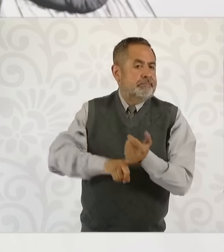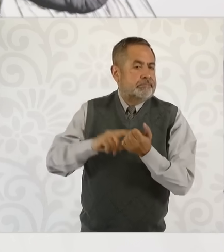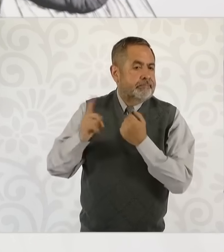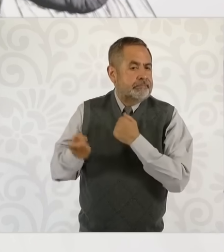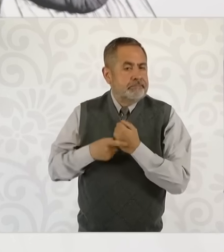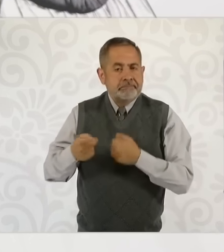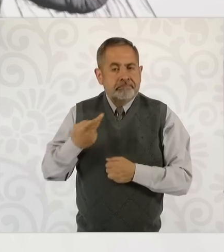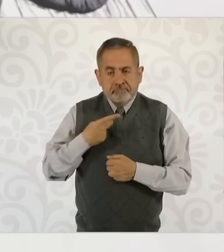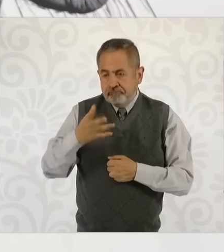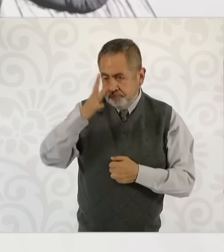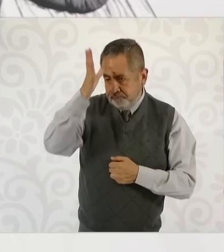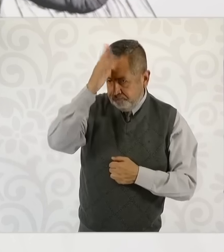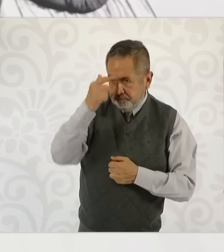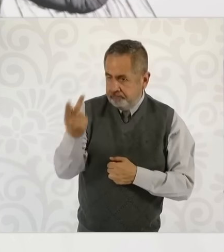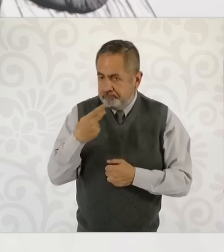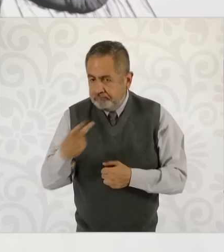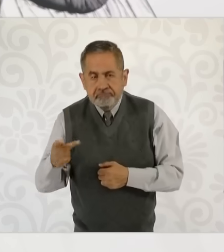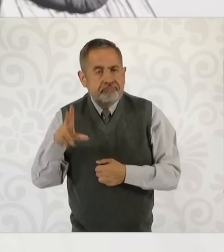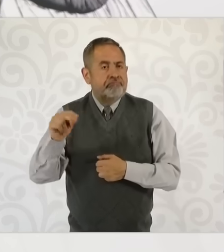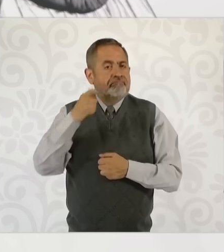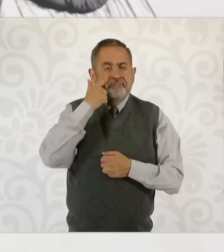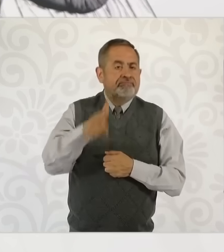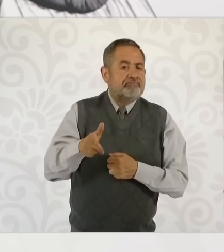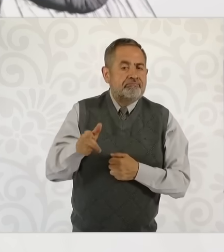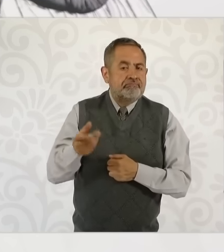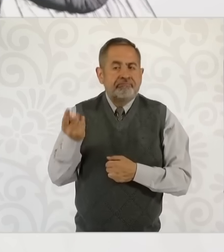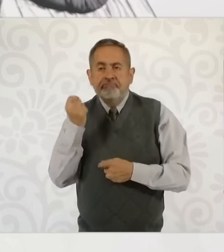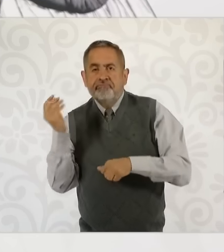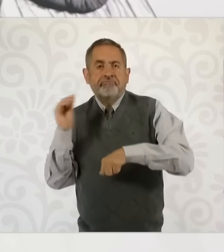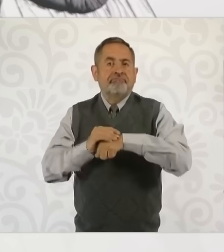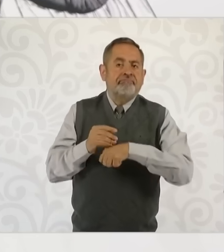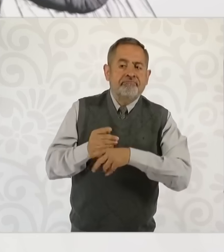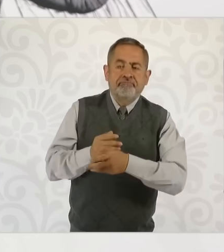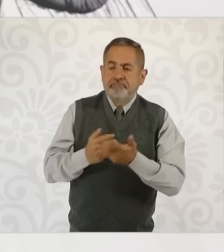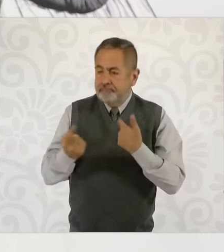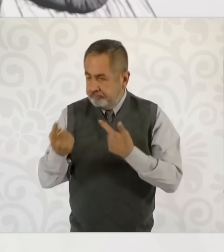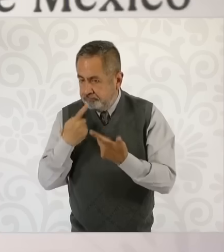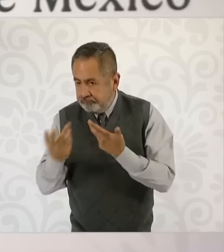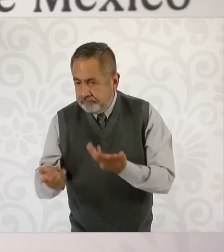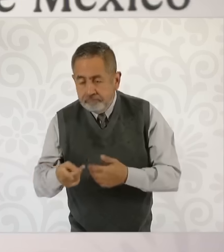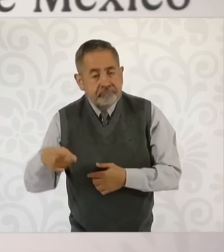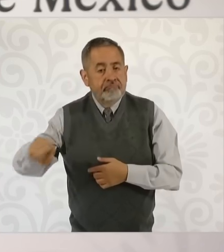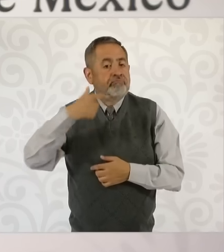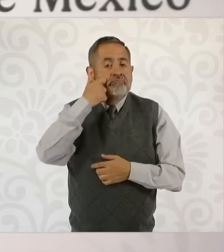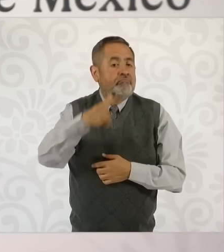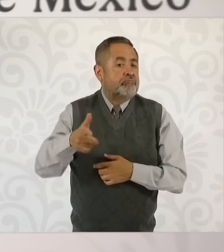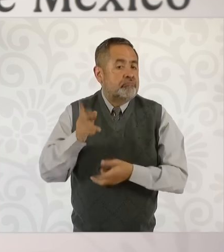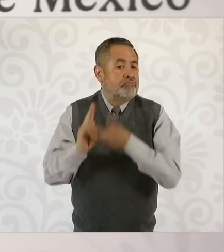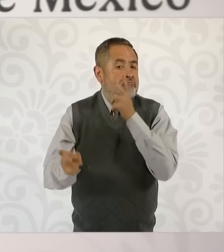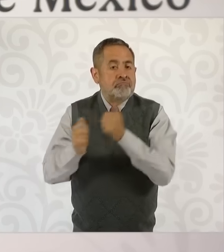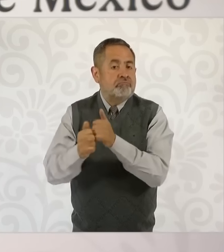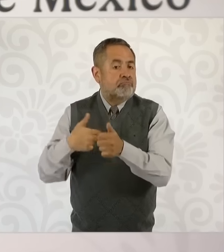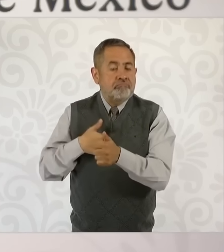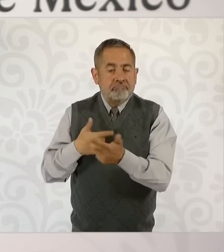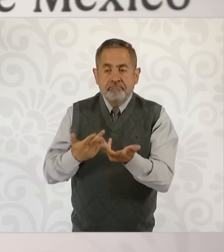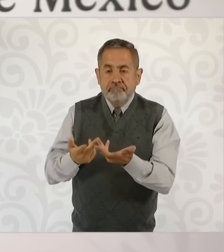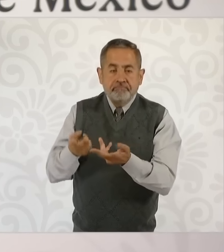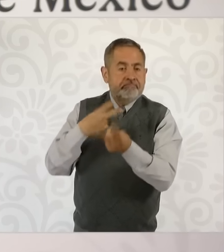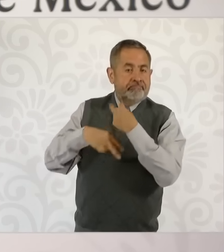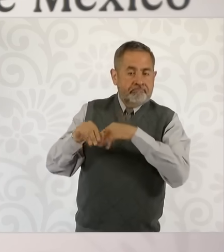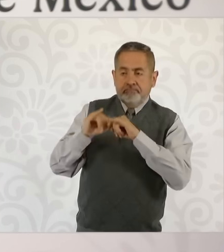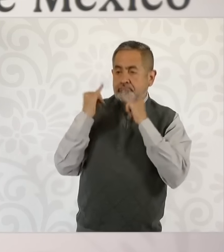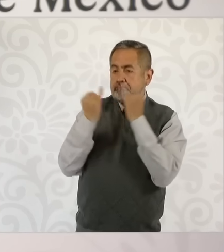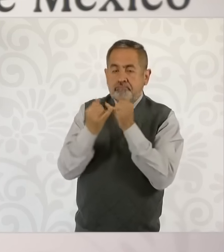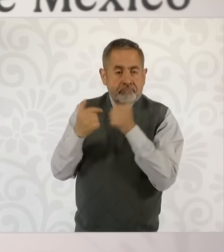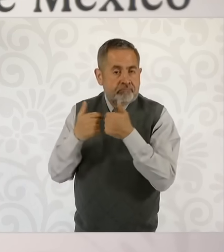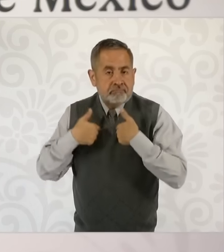acuerdos a través del diálogo directo con la presidenta. Pero ellos no quisieron pues acudir a esta